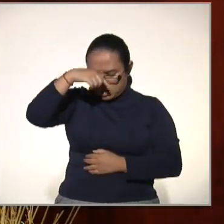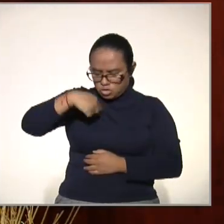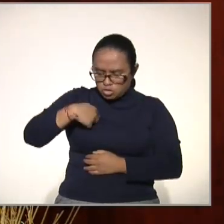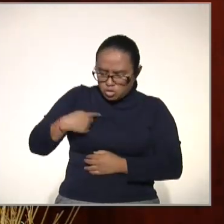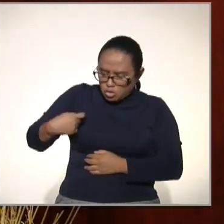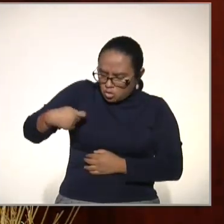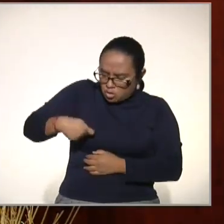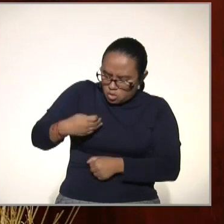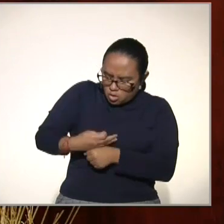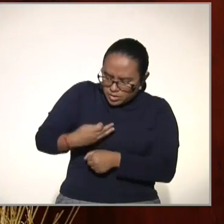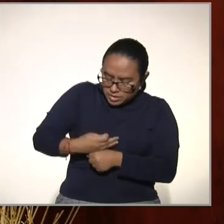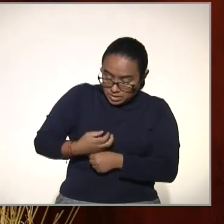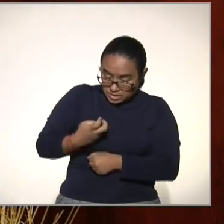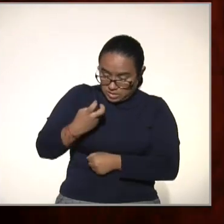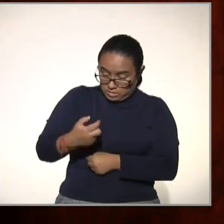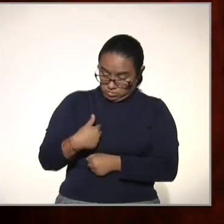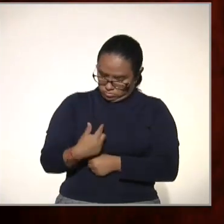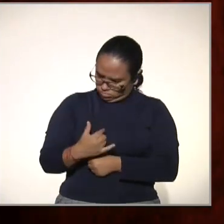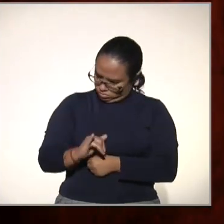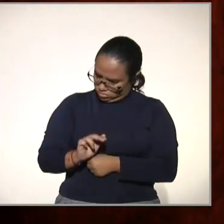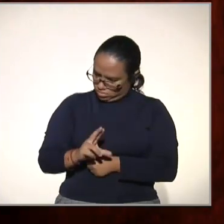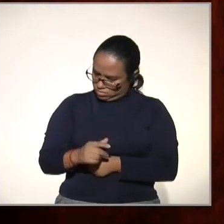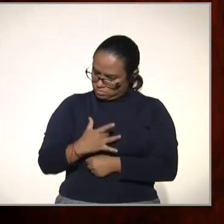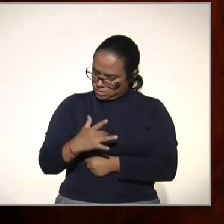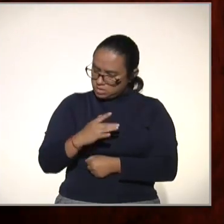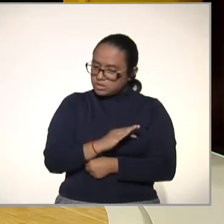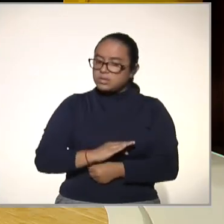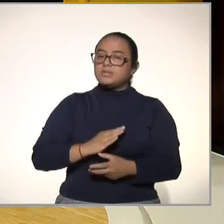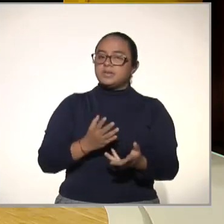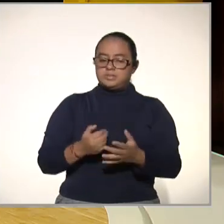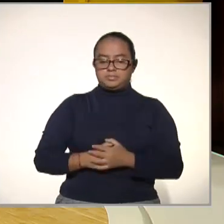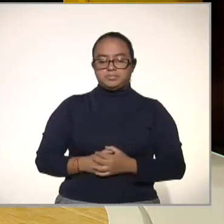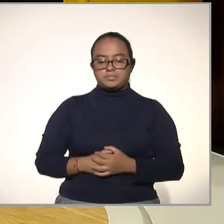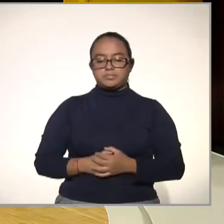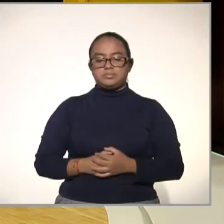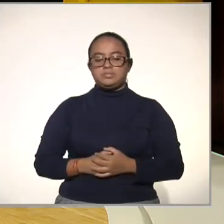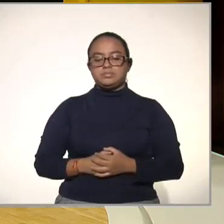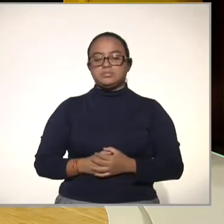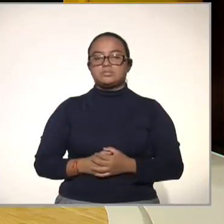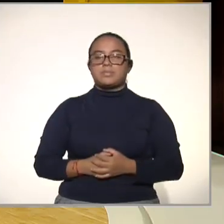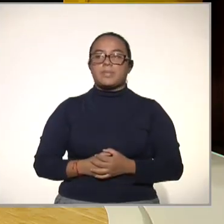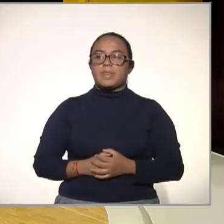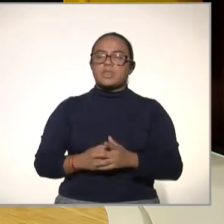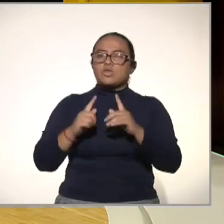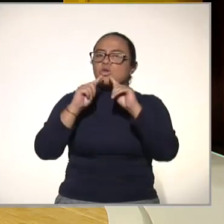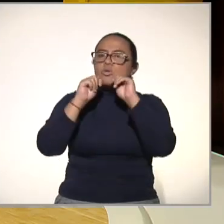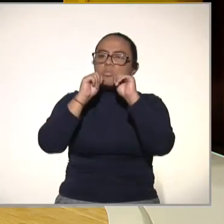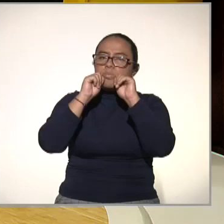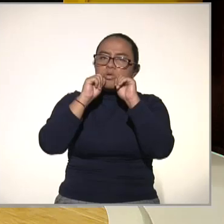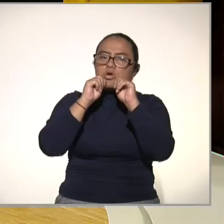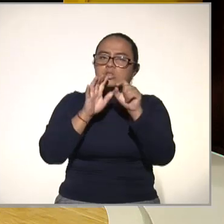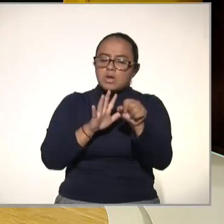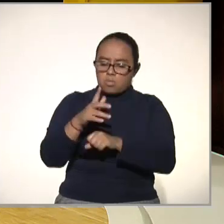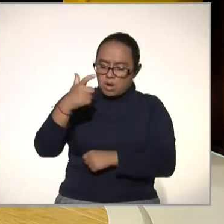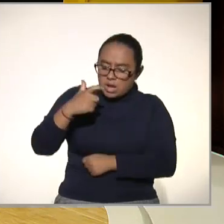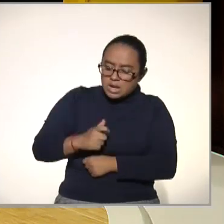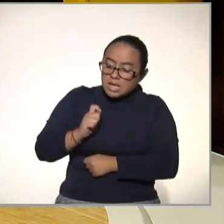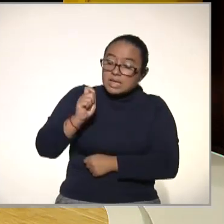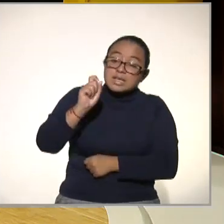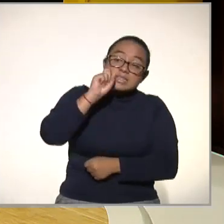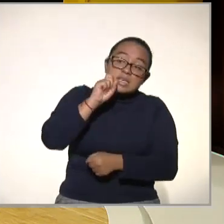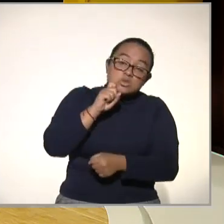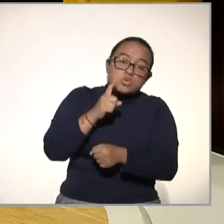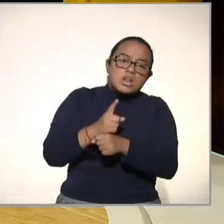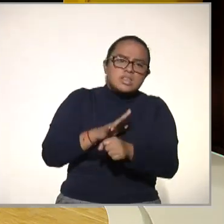quién estoy siendo hoy y si eso me hace feliz. Muchas gracias. Yo diría, no importa cómo me identifico ni qué